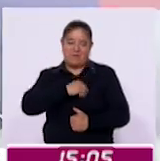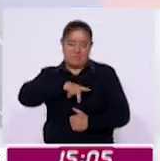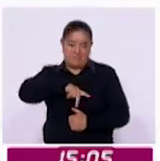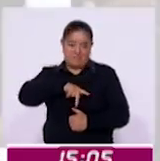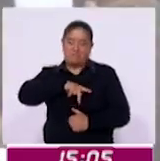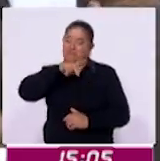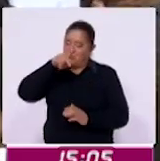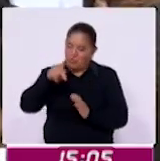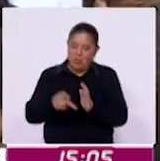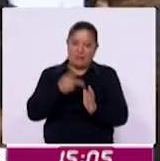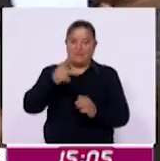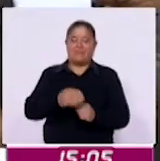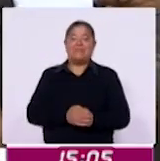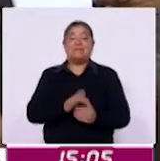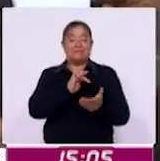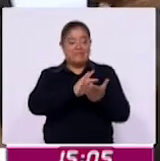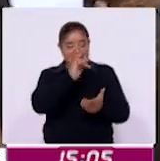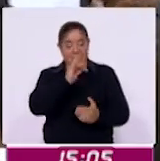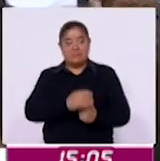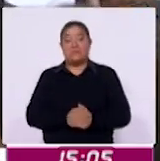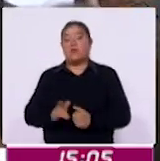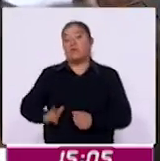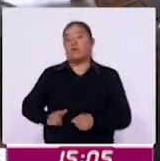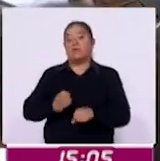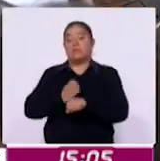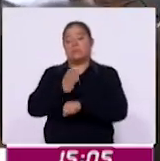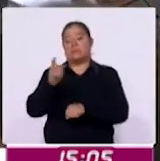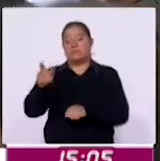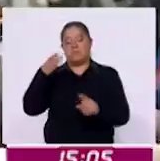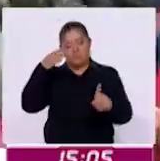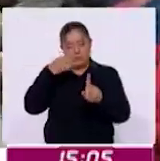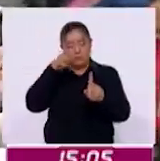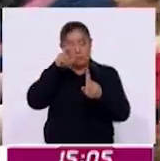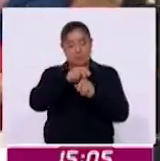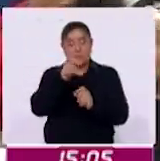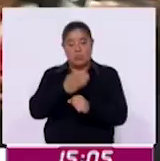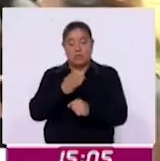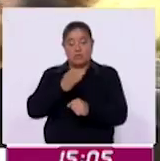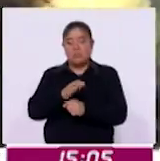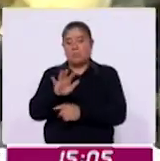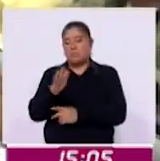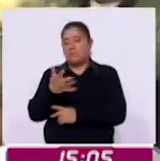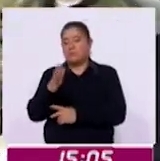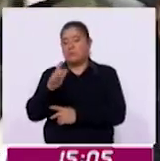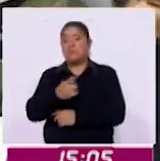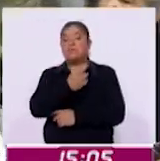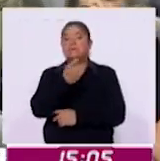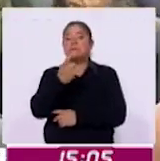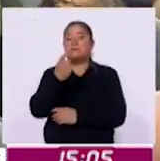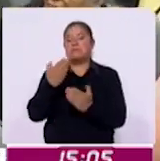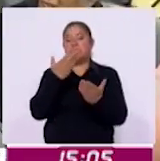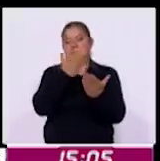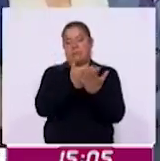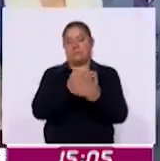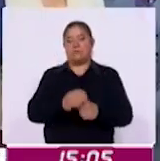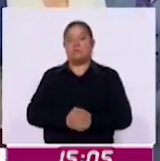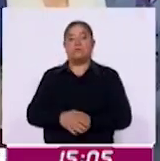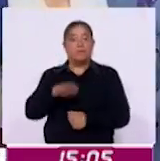vez. Cabe destacar que el gobierno estatal tiene como meta lograr este año aproximadamente 100 gestiones.